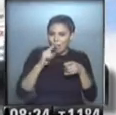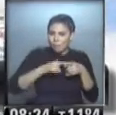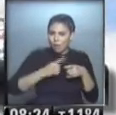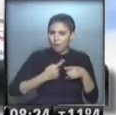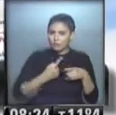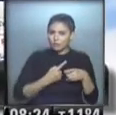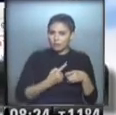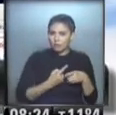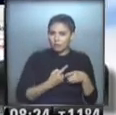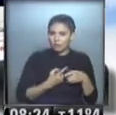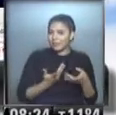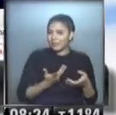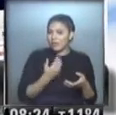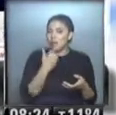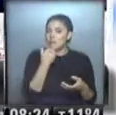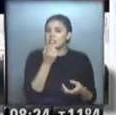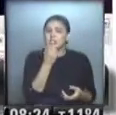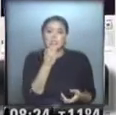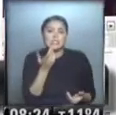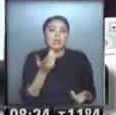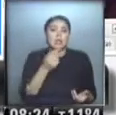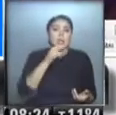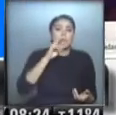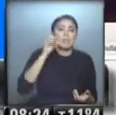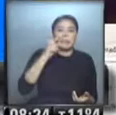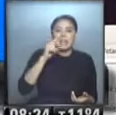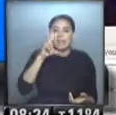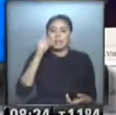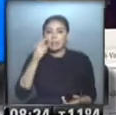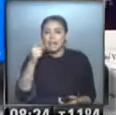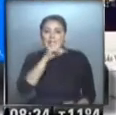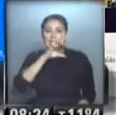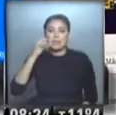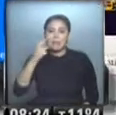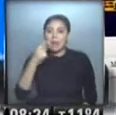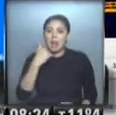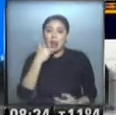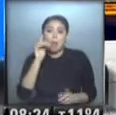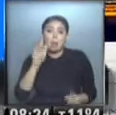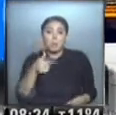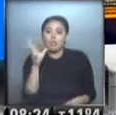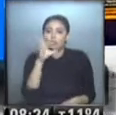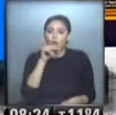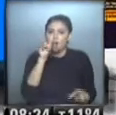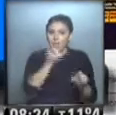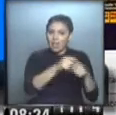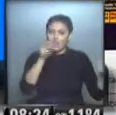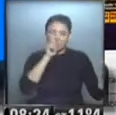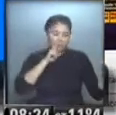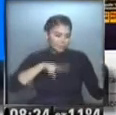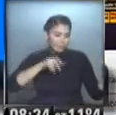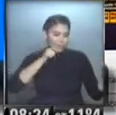politizada, que tampoco puedo calcular si son 20.000, 30.000, 100.000 que leen el diario todos los días, que ven los